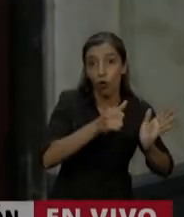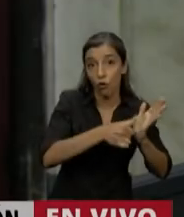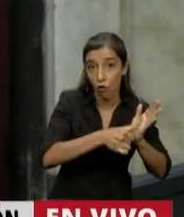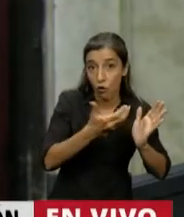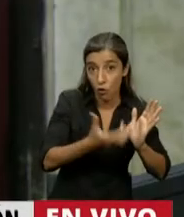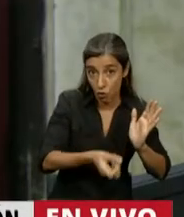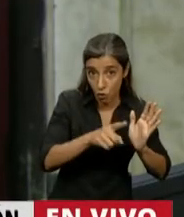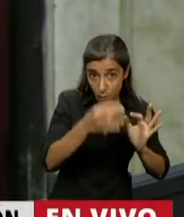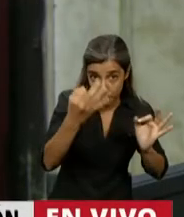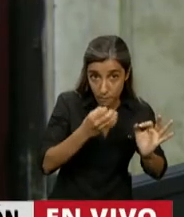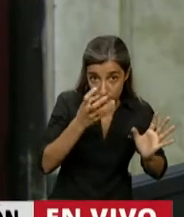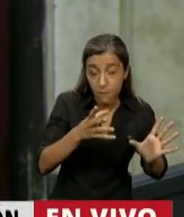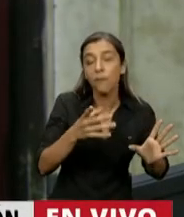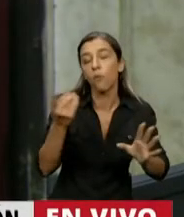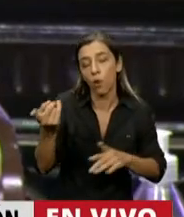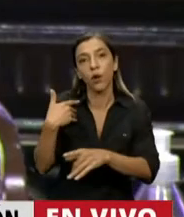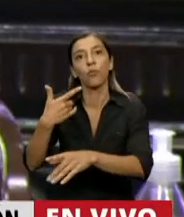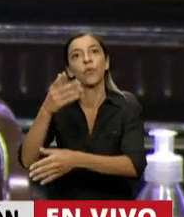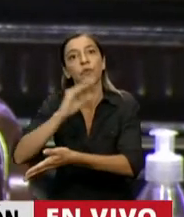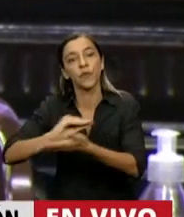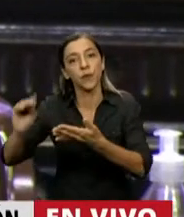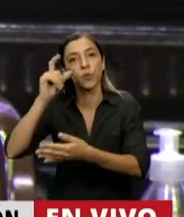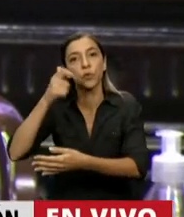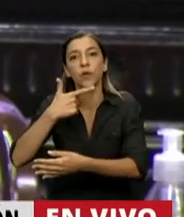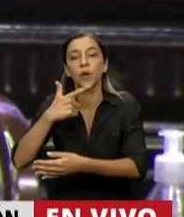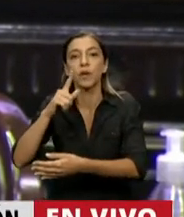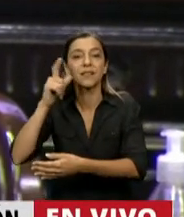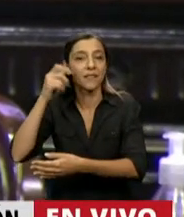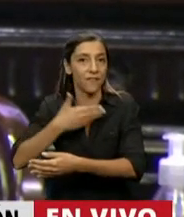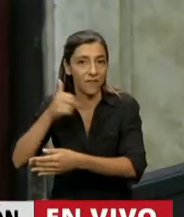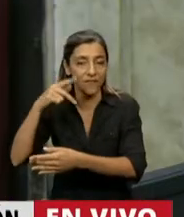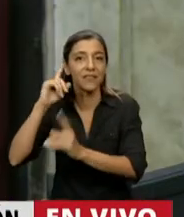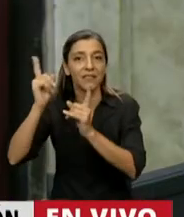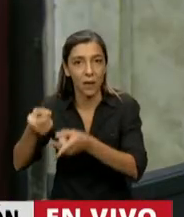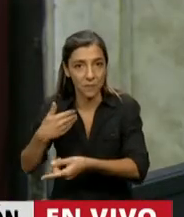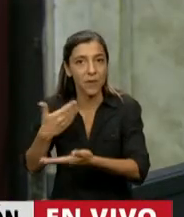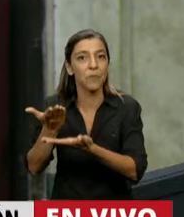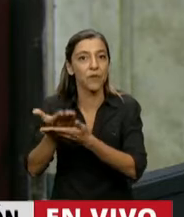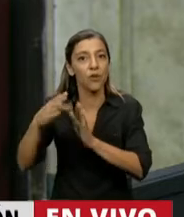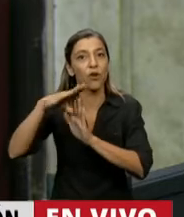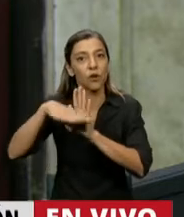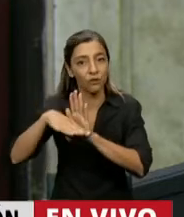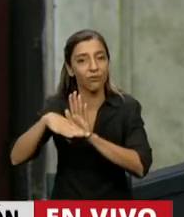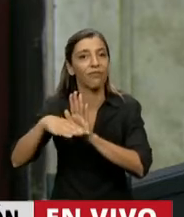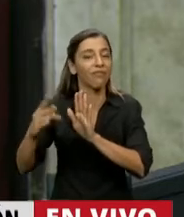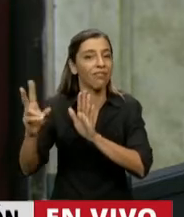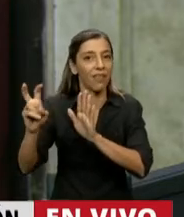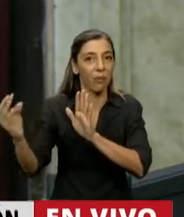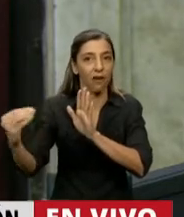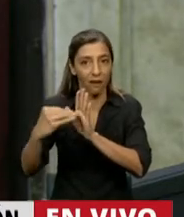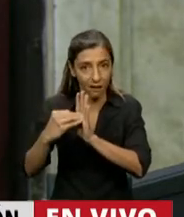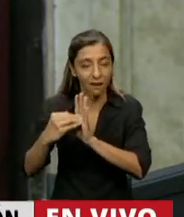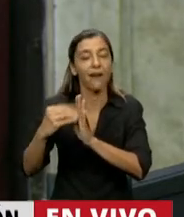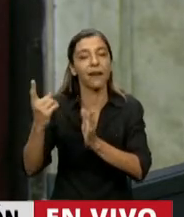El diputado Stefani incorporó al temario en labor parlamentaria ese pedido de apartamiento del reglamento.